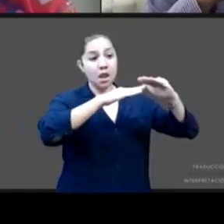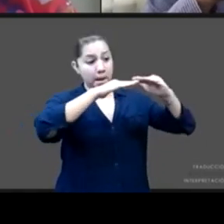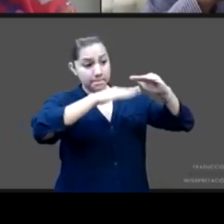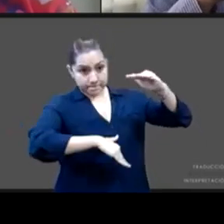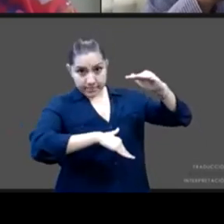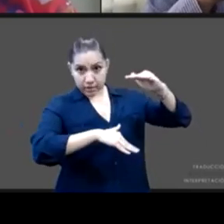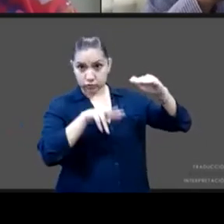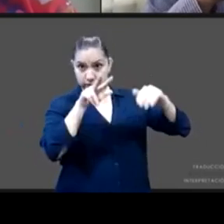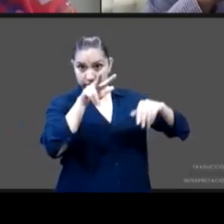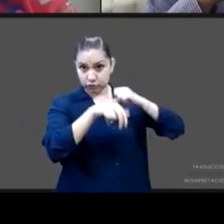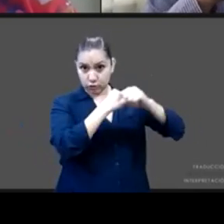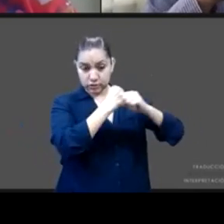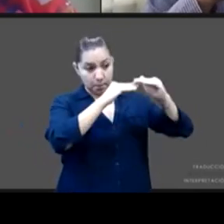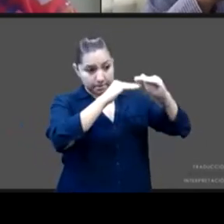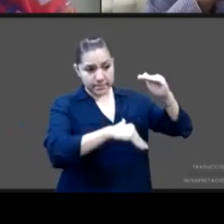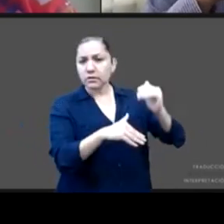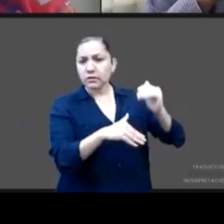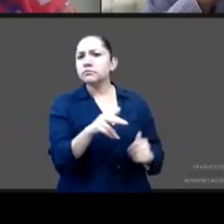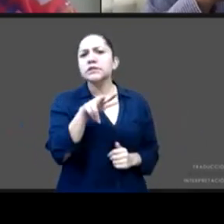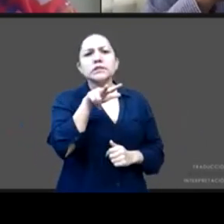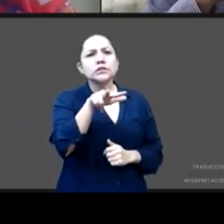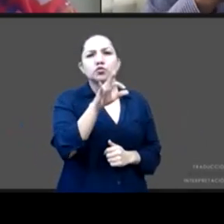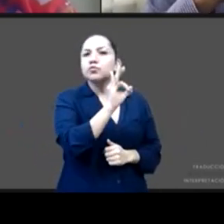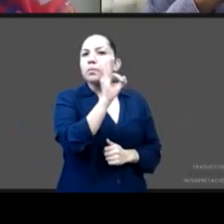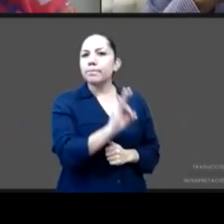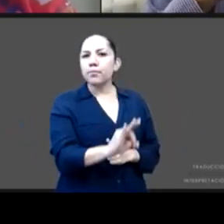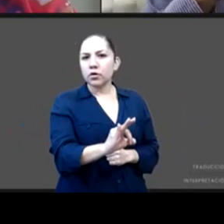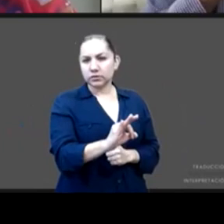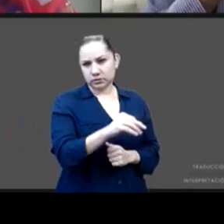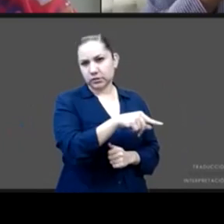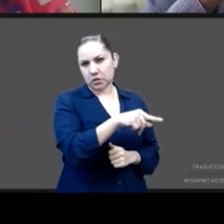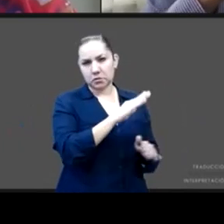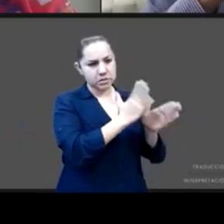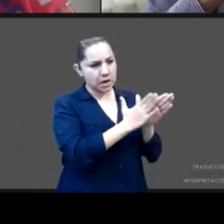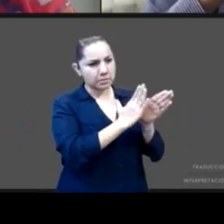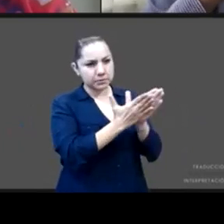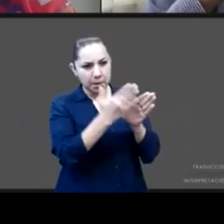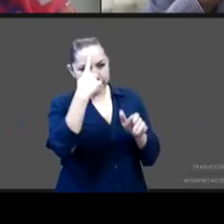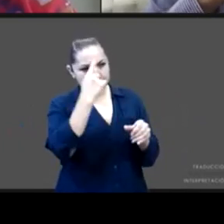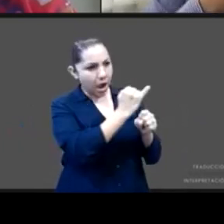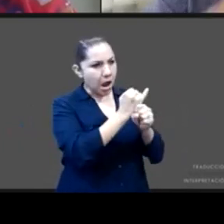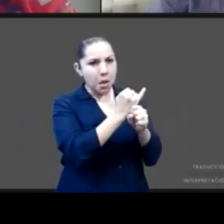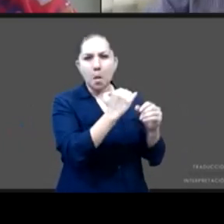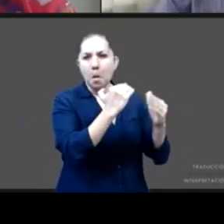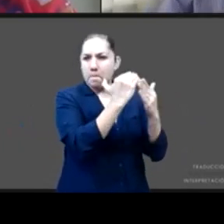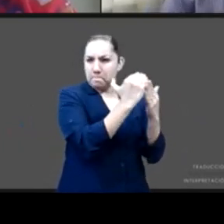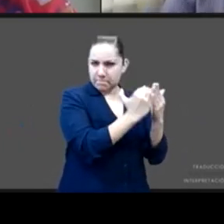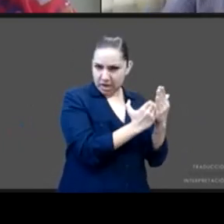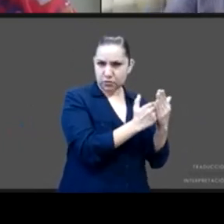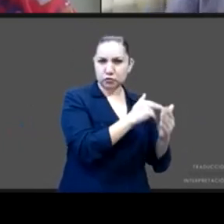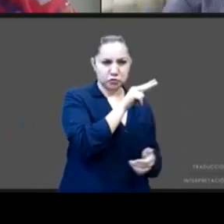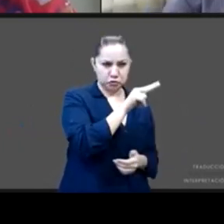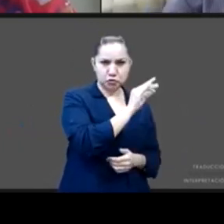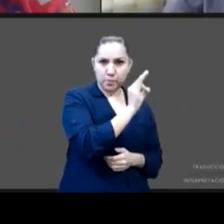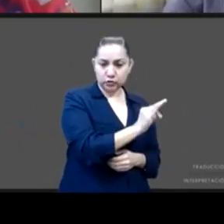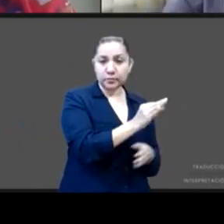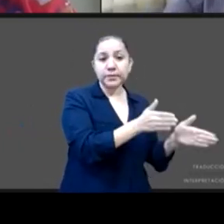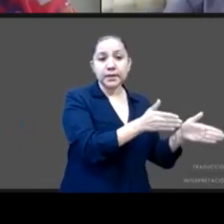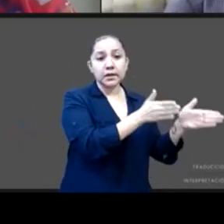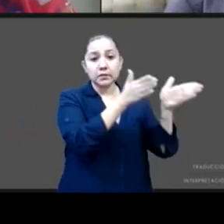el 18% de las carpetas de investigación. Las carpetas de investigación han disminuido. Tuvimos en el